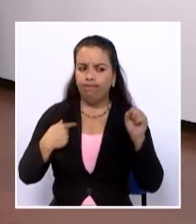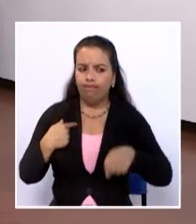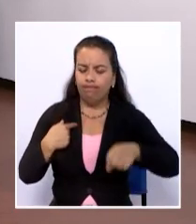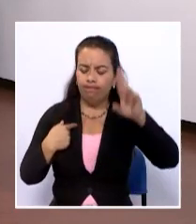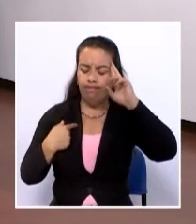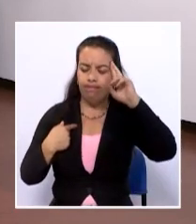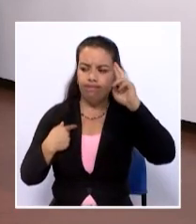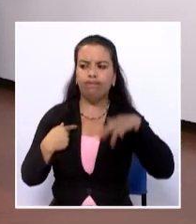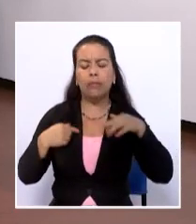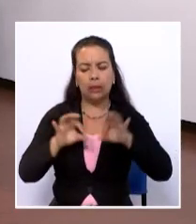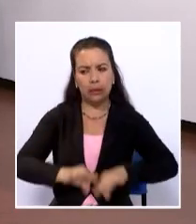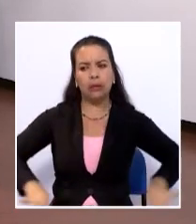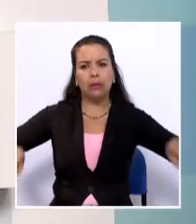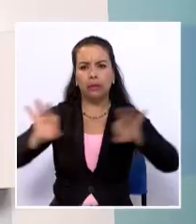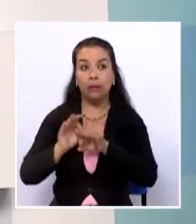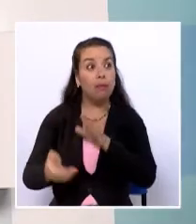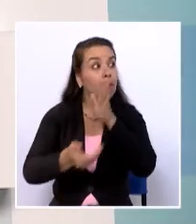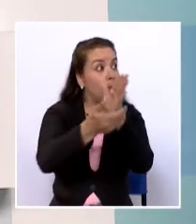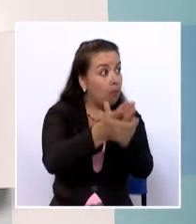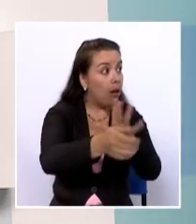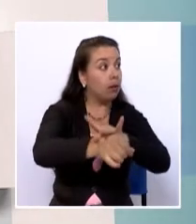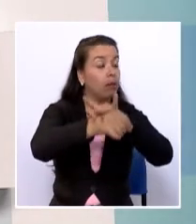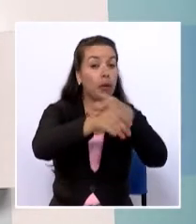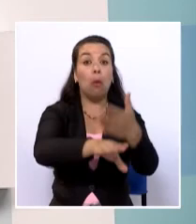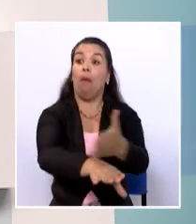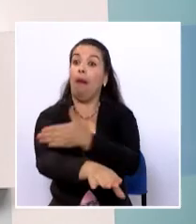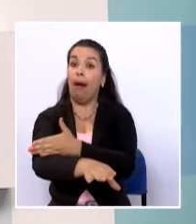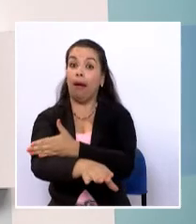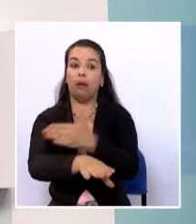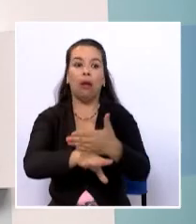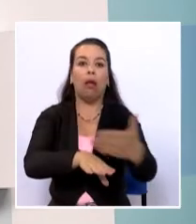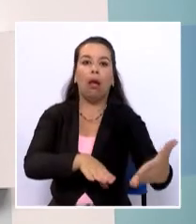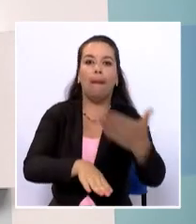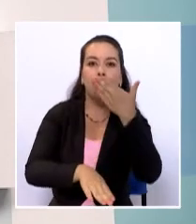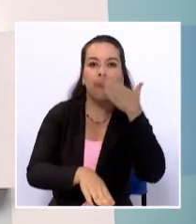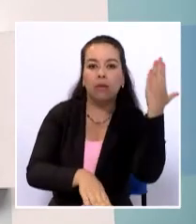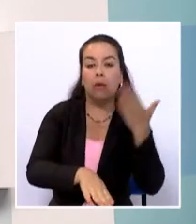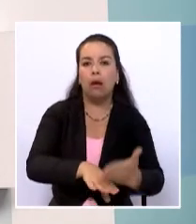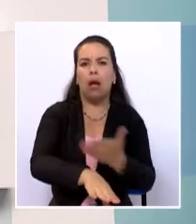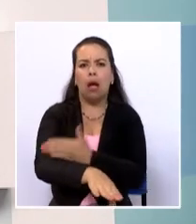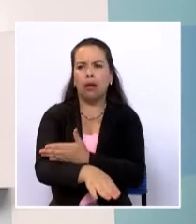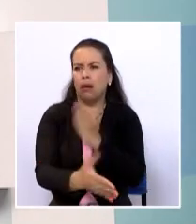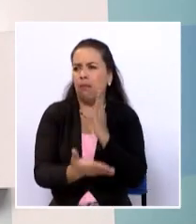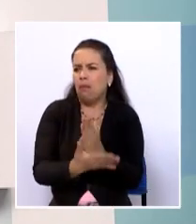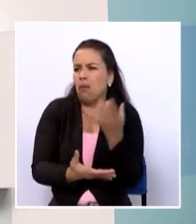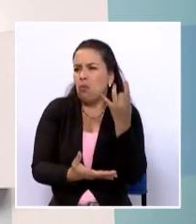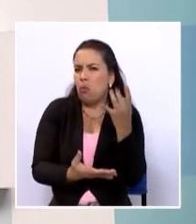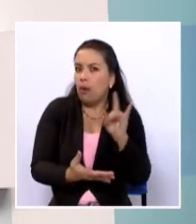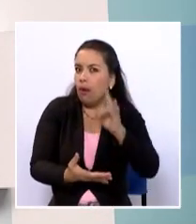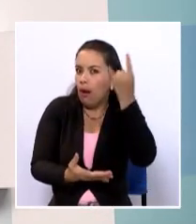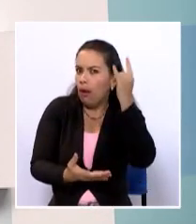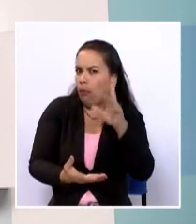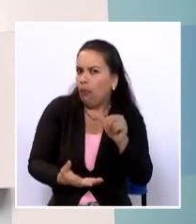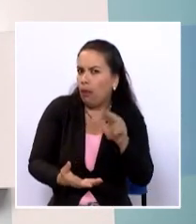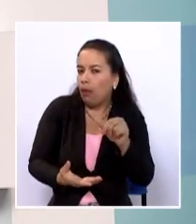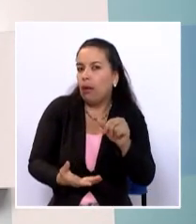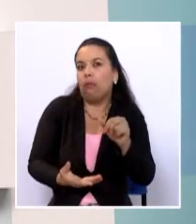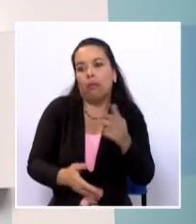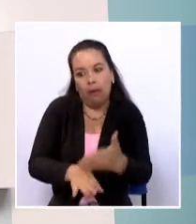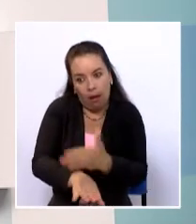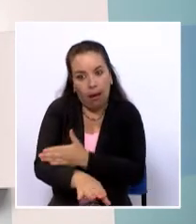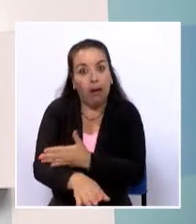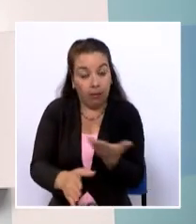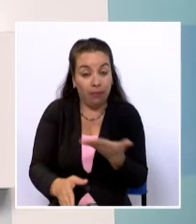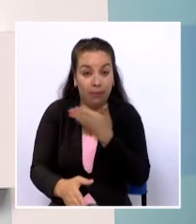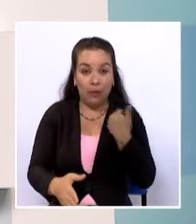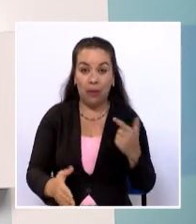que vayan a hacer este tipo de prevención si le está doliendo las rodillas y les está presentando alguna manifestación pues es importante saber